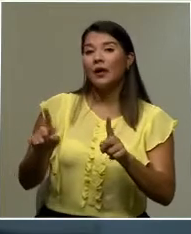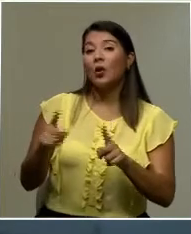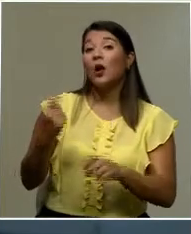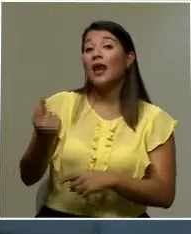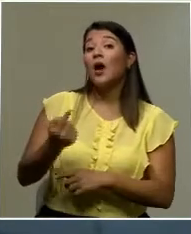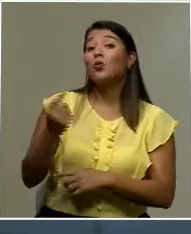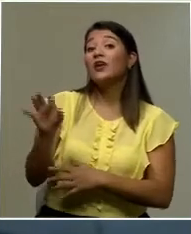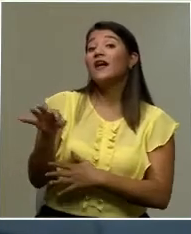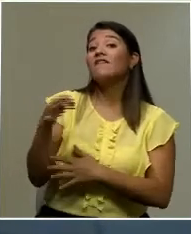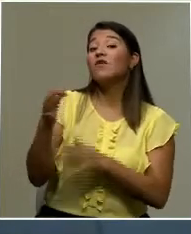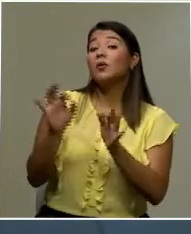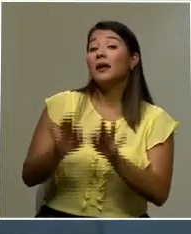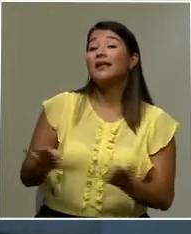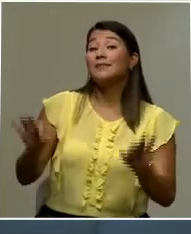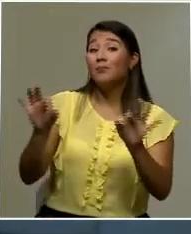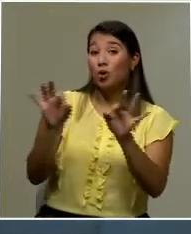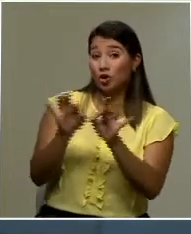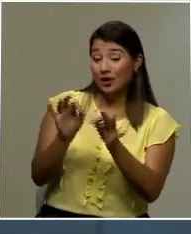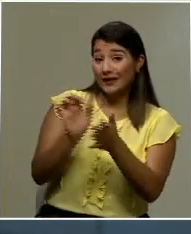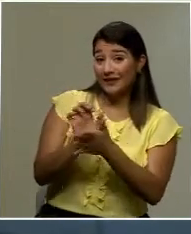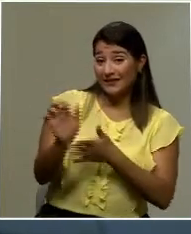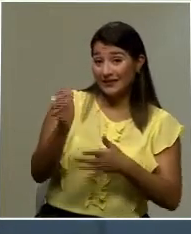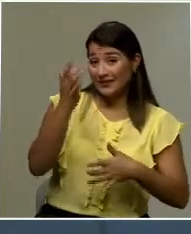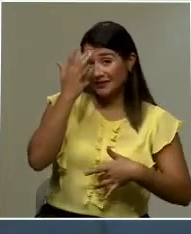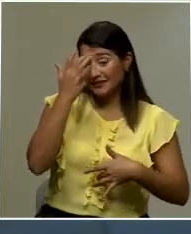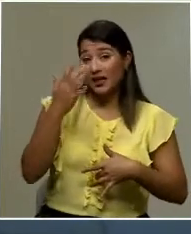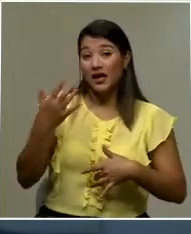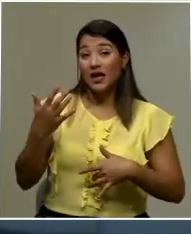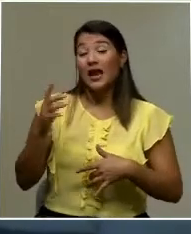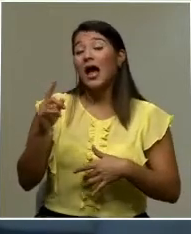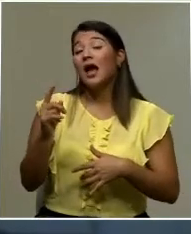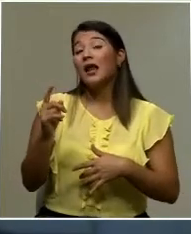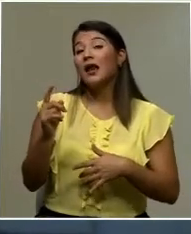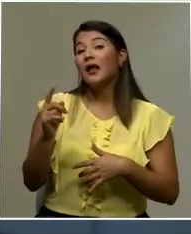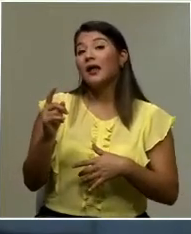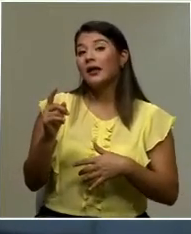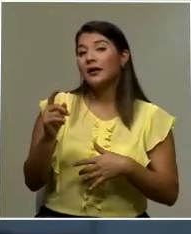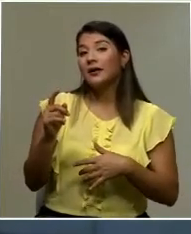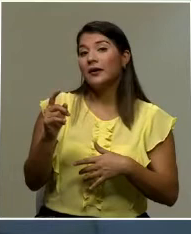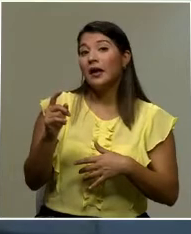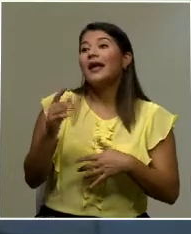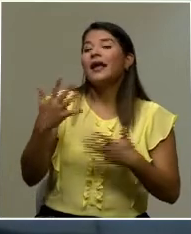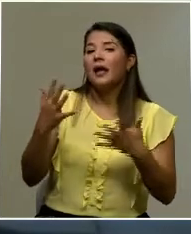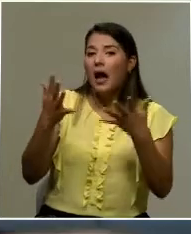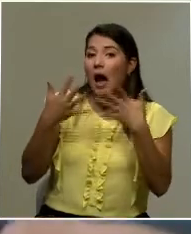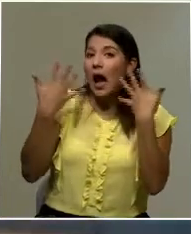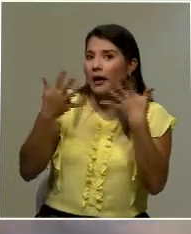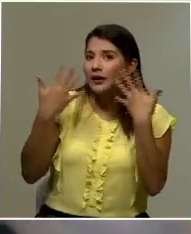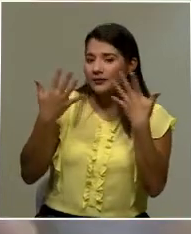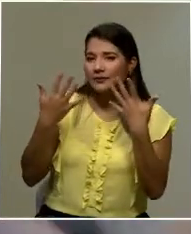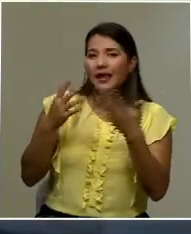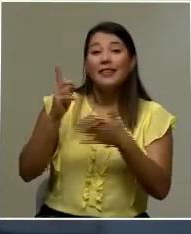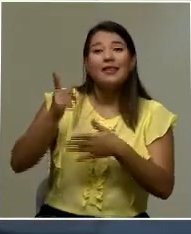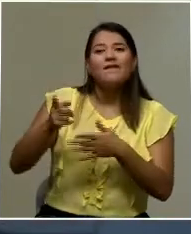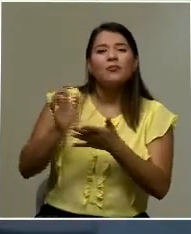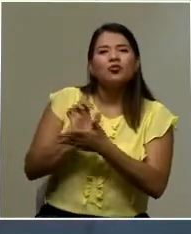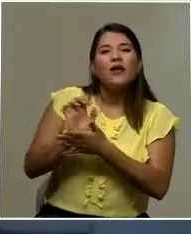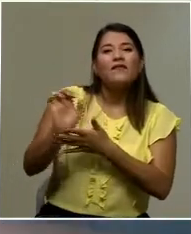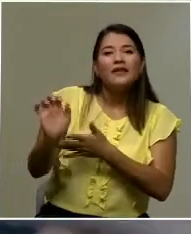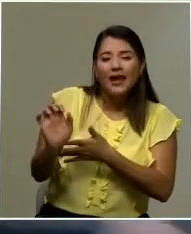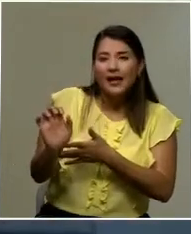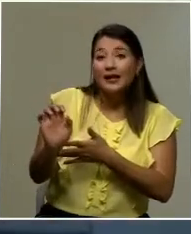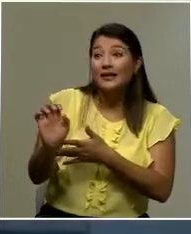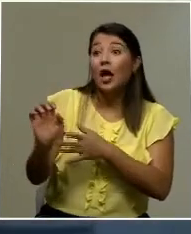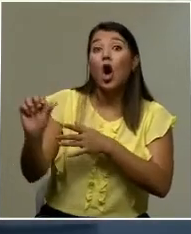única forma importante de contagio que sabemos ahora es por el aire. Entonces, tenemos que hacer todo lo posible para no respirar el aire que sale de otros.